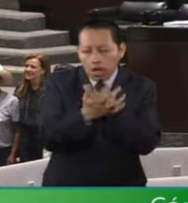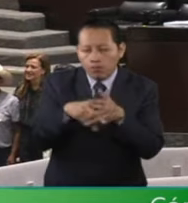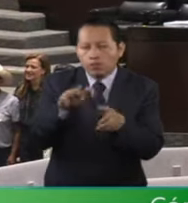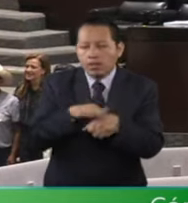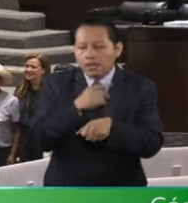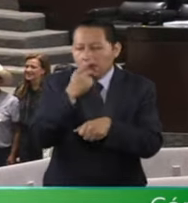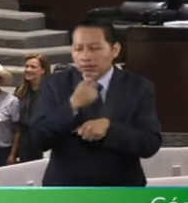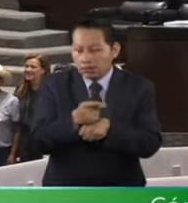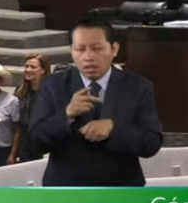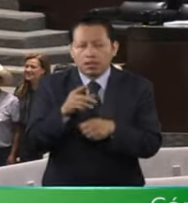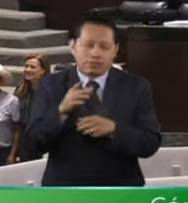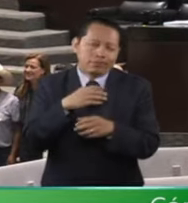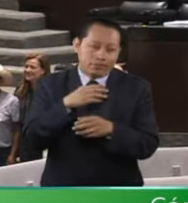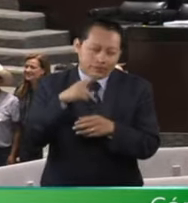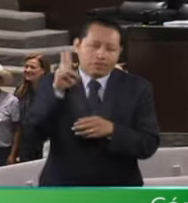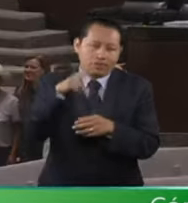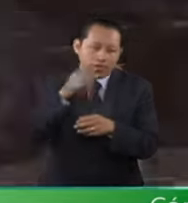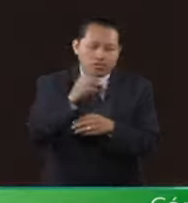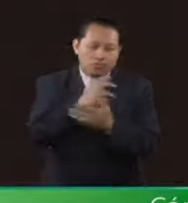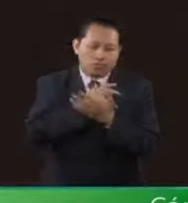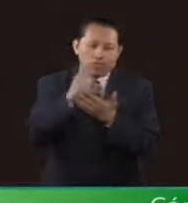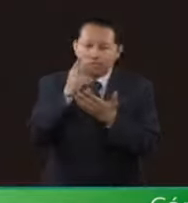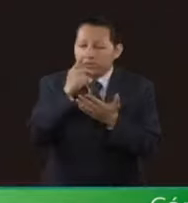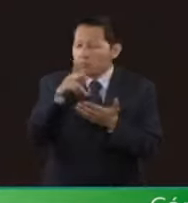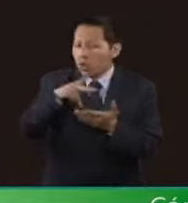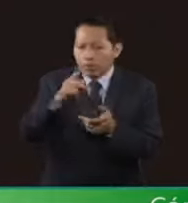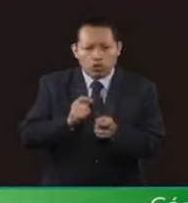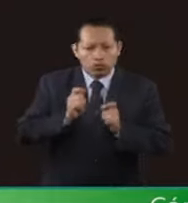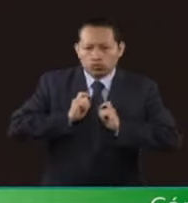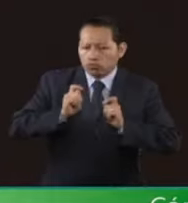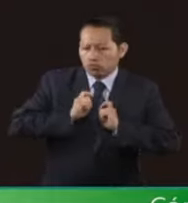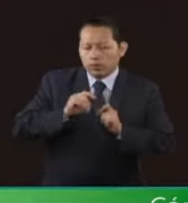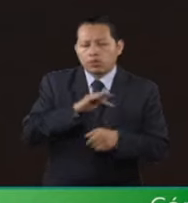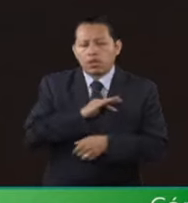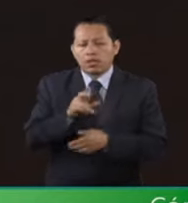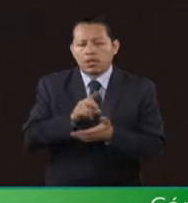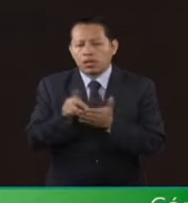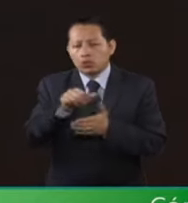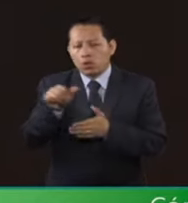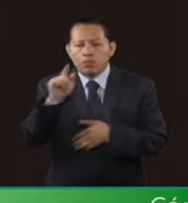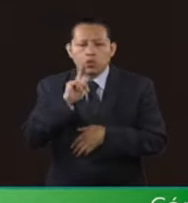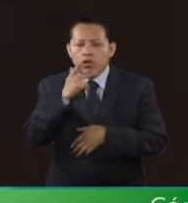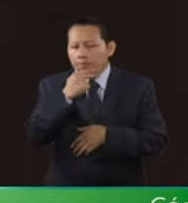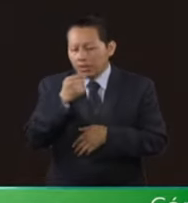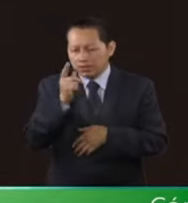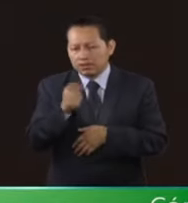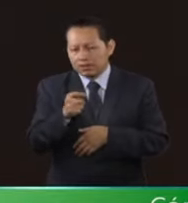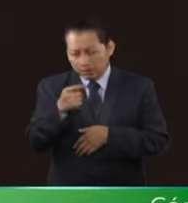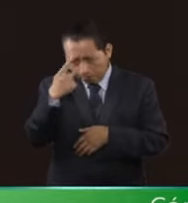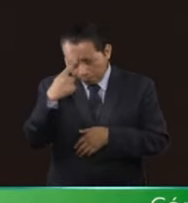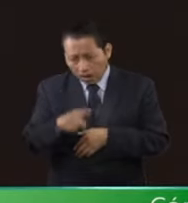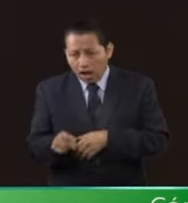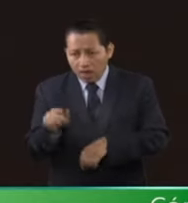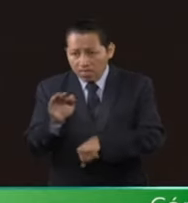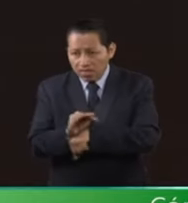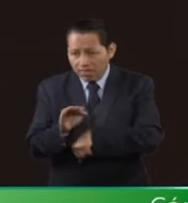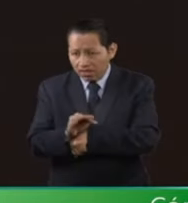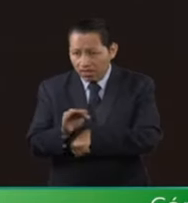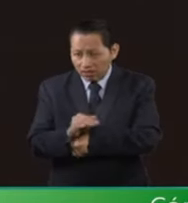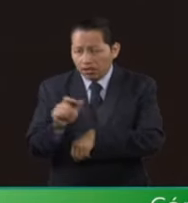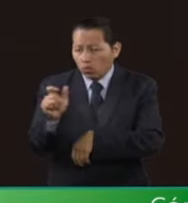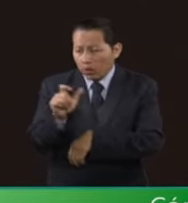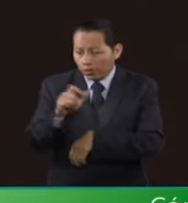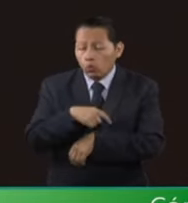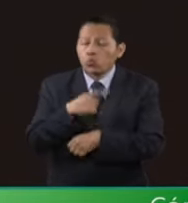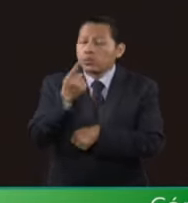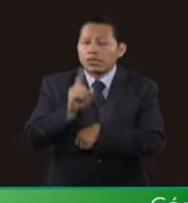pueblo les dio el poder de decidirlo todo, aprobaron eliminar el derecho de la ciudadanía de defenderse si un día los